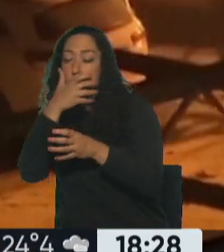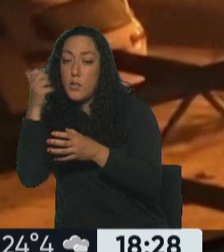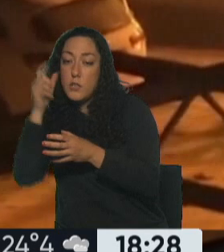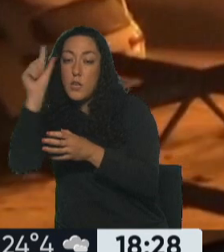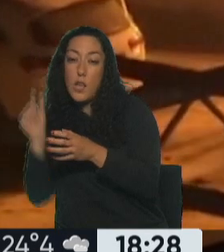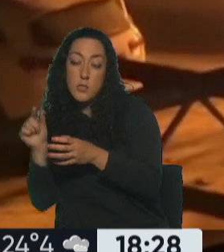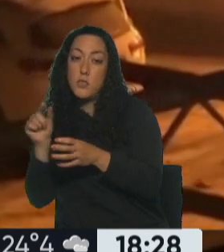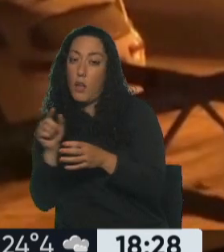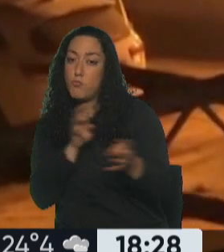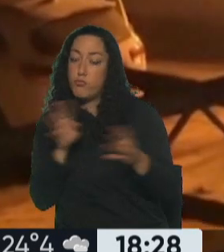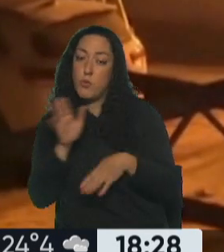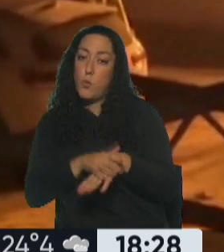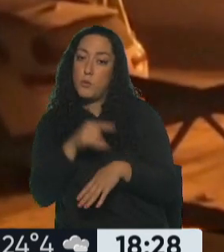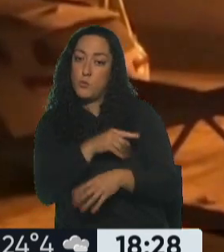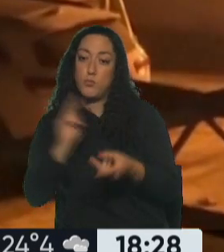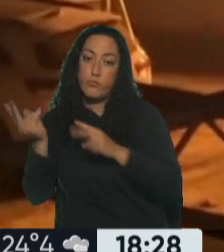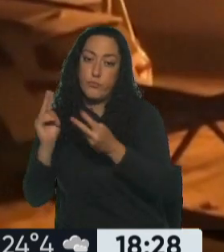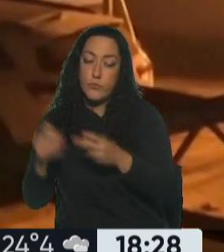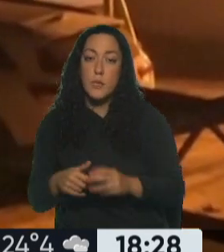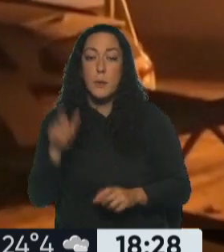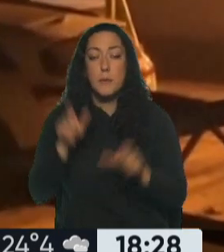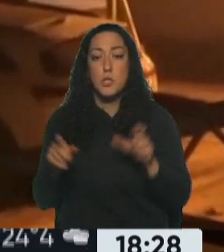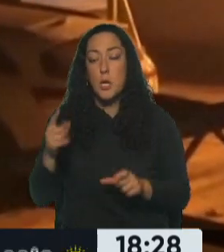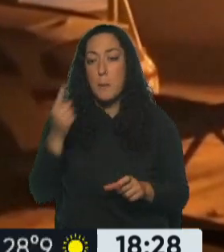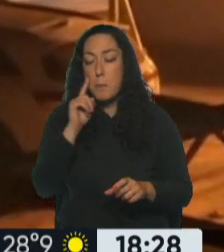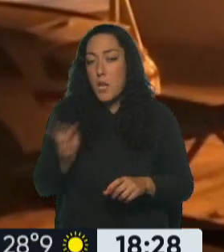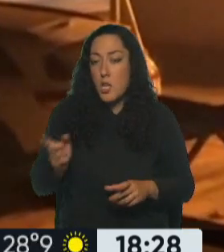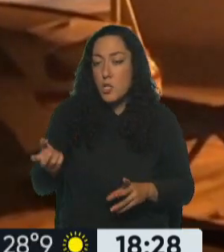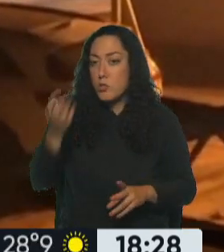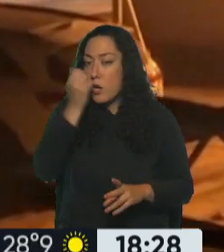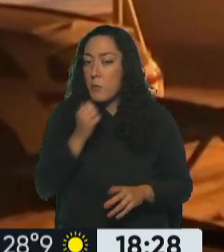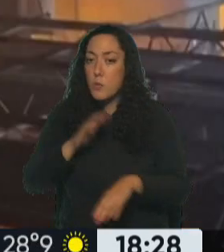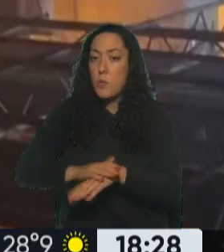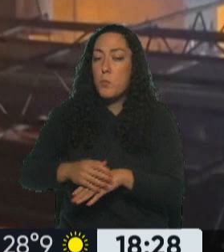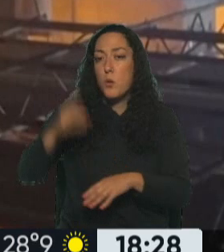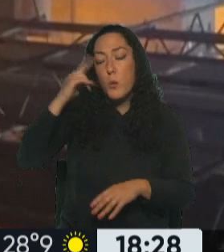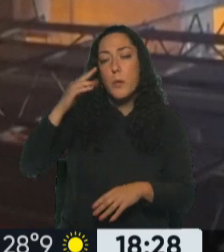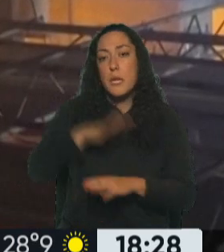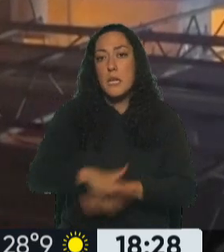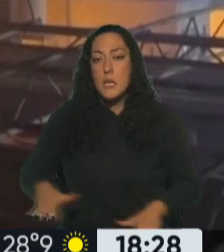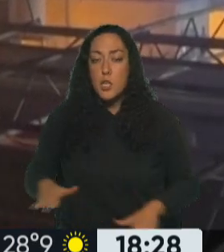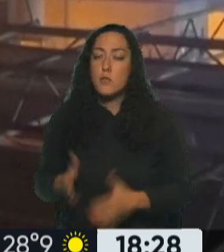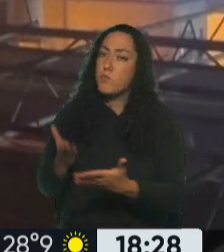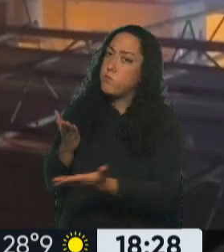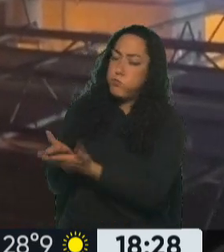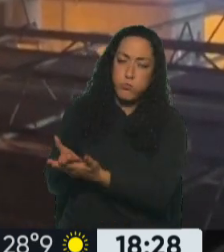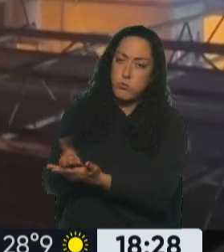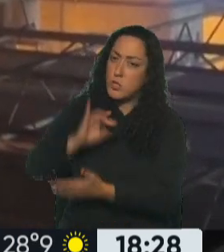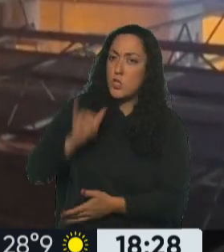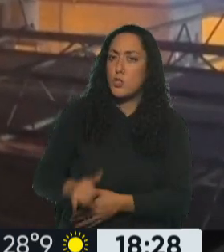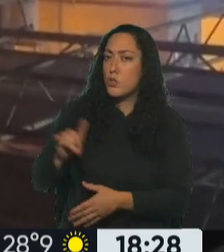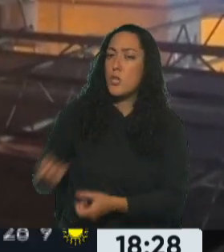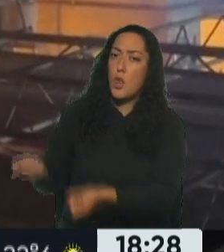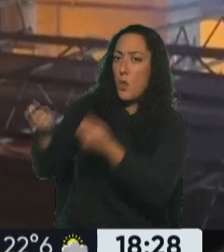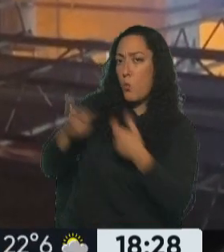gaza jamás pone en peligro a Los Rehenes incluidos nueve niños se exige a jamás que los devuelva